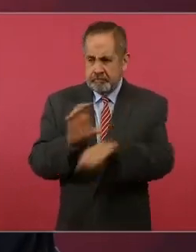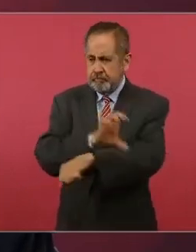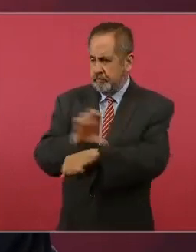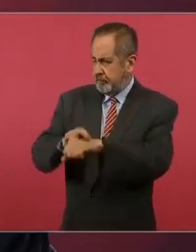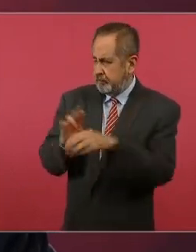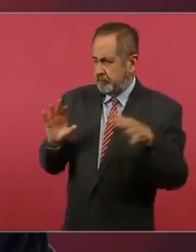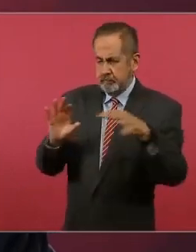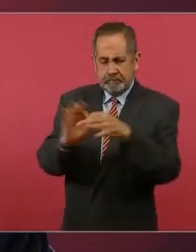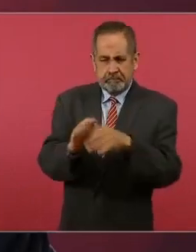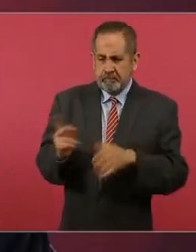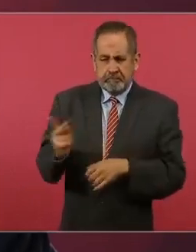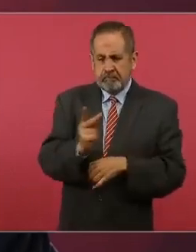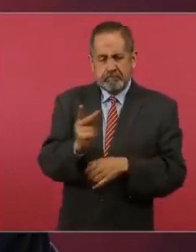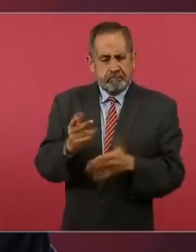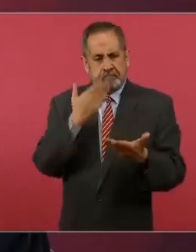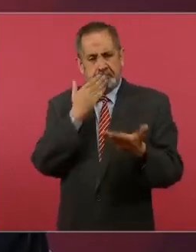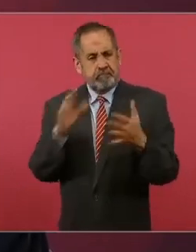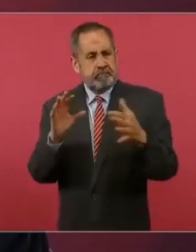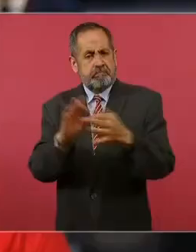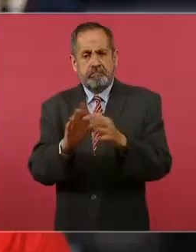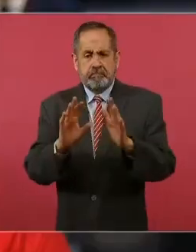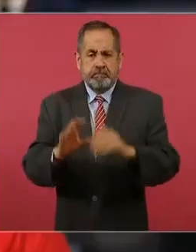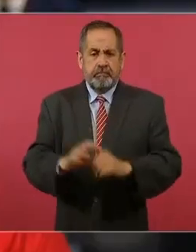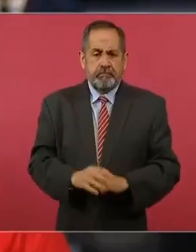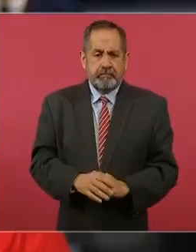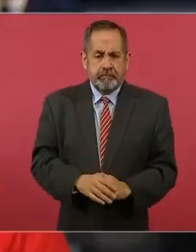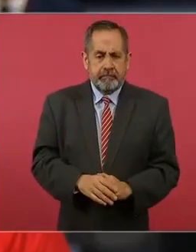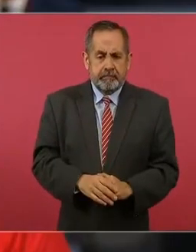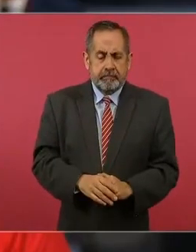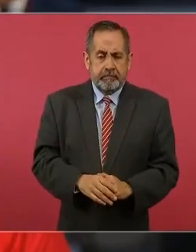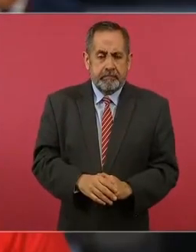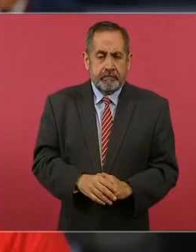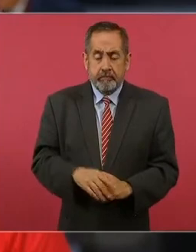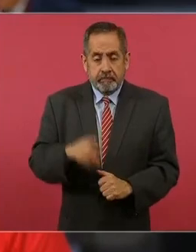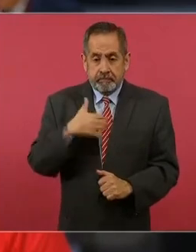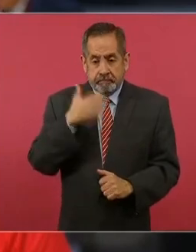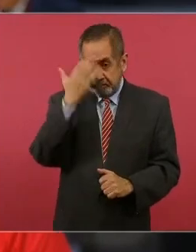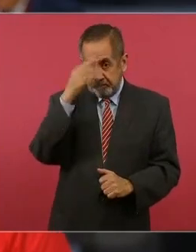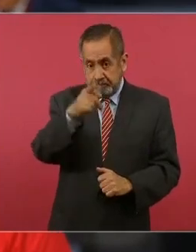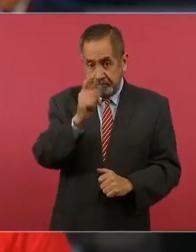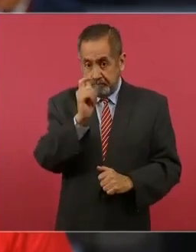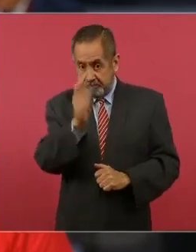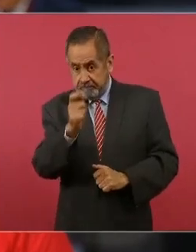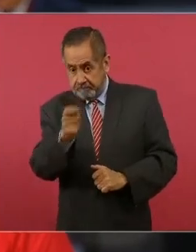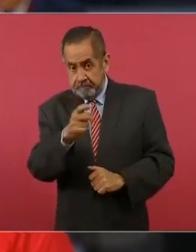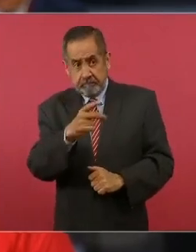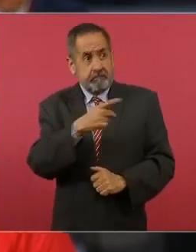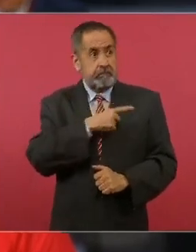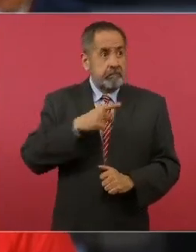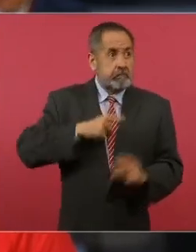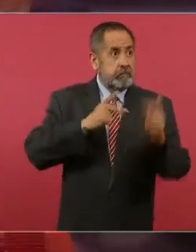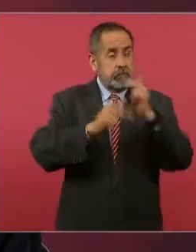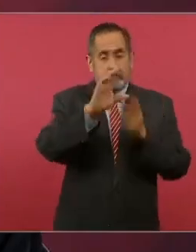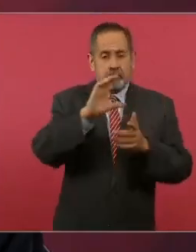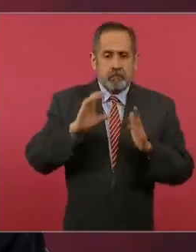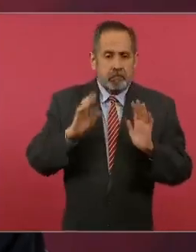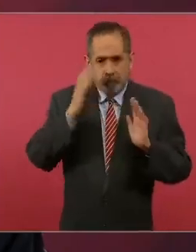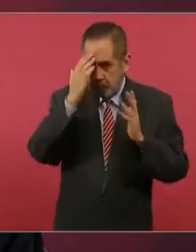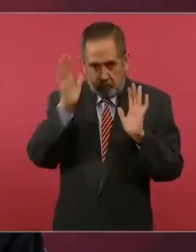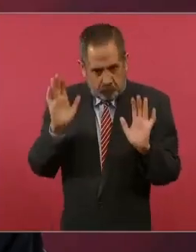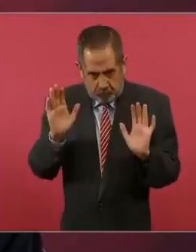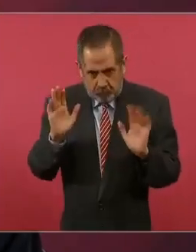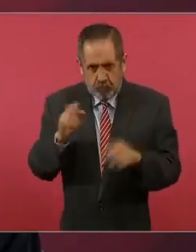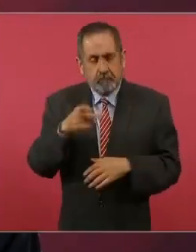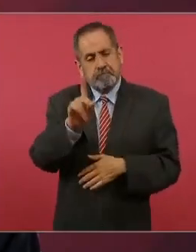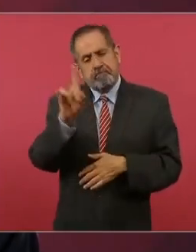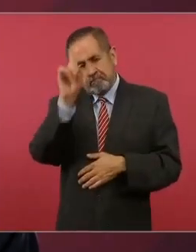coordinación que se tiene. No conozco la situación de deuda. La recomendación es